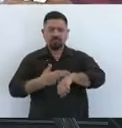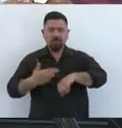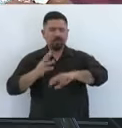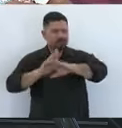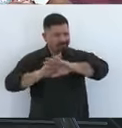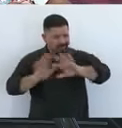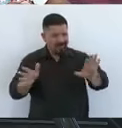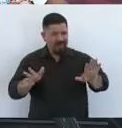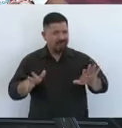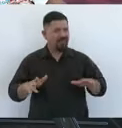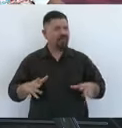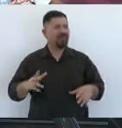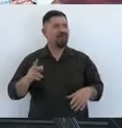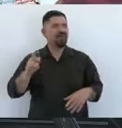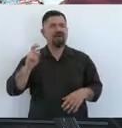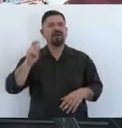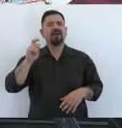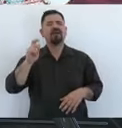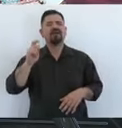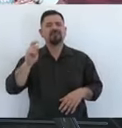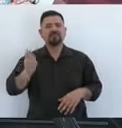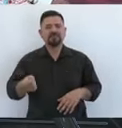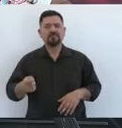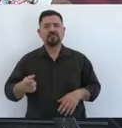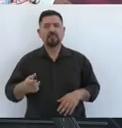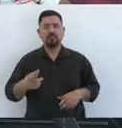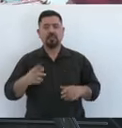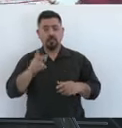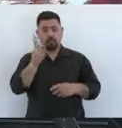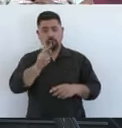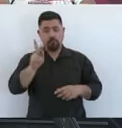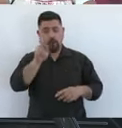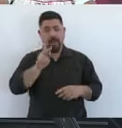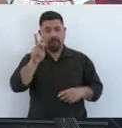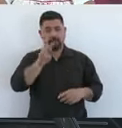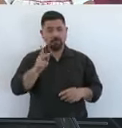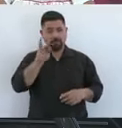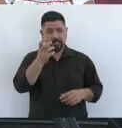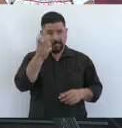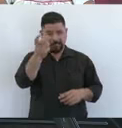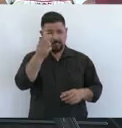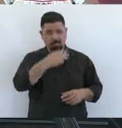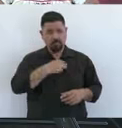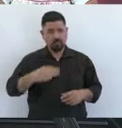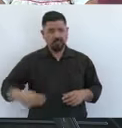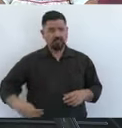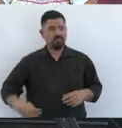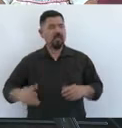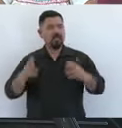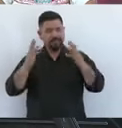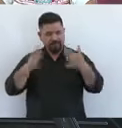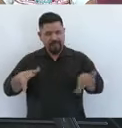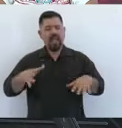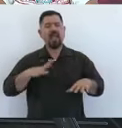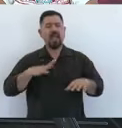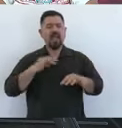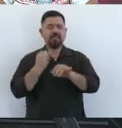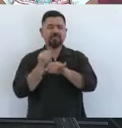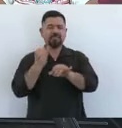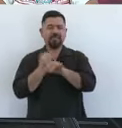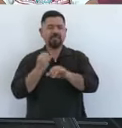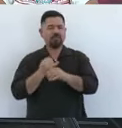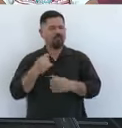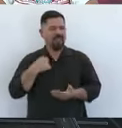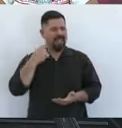el que en estos municipios de que ya hay internet y no